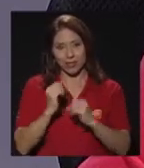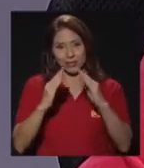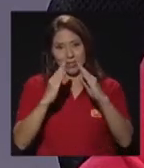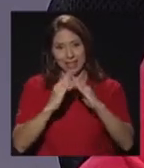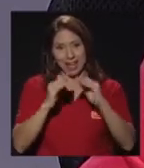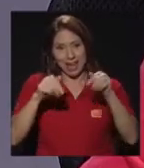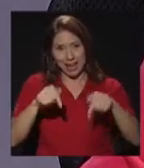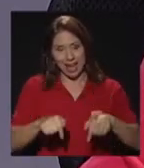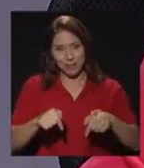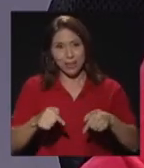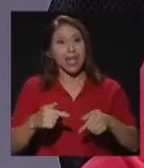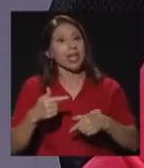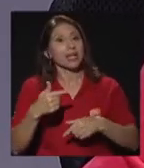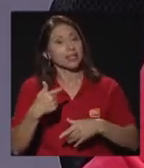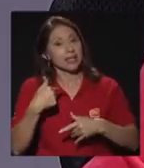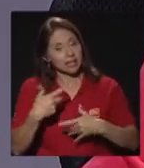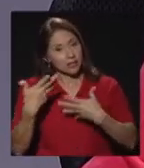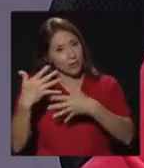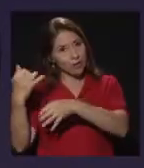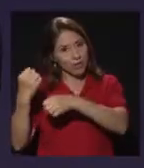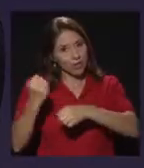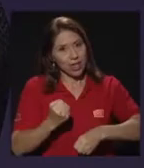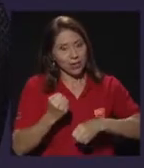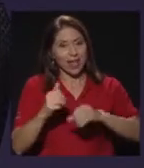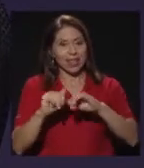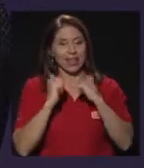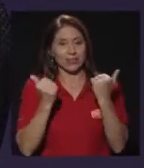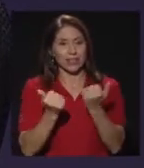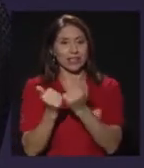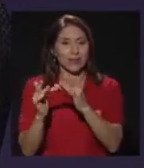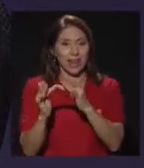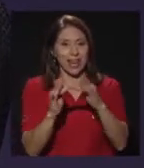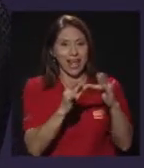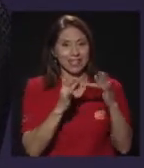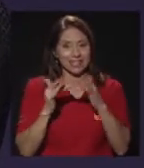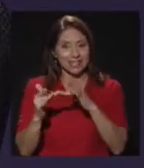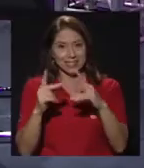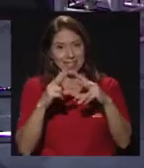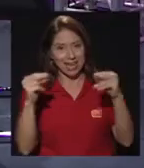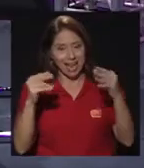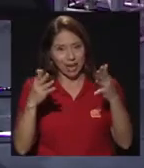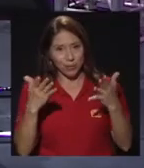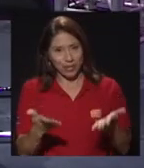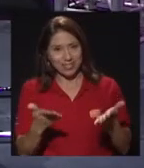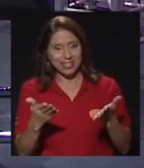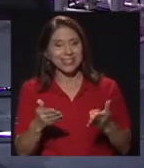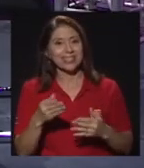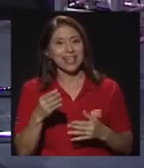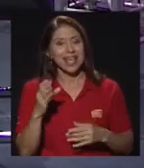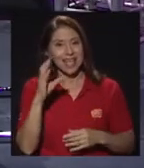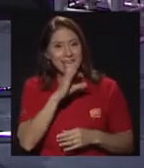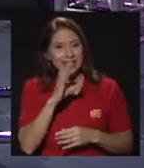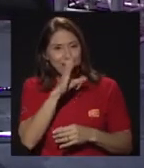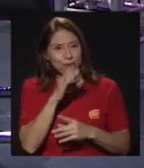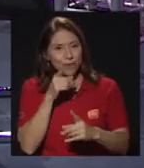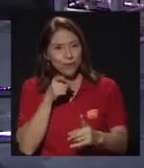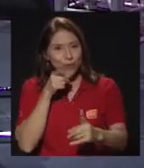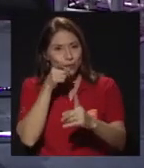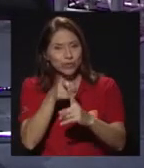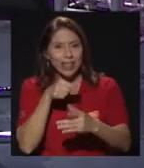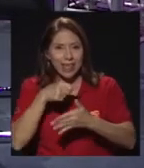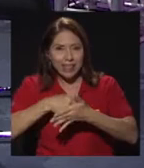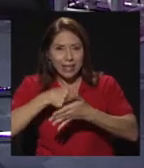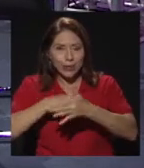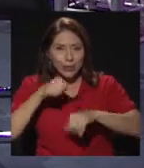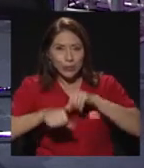ya soy fundadora de la Asociación Enlaces Nicaragüenses en esta búsqueda de luchas